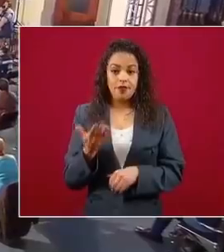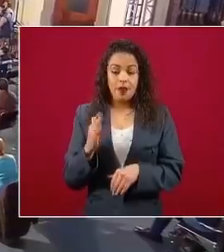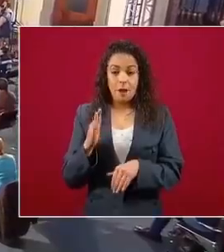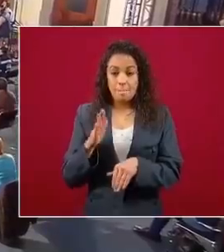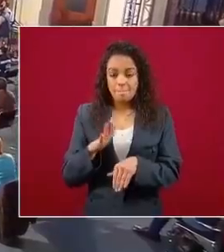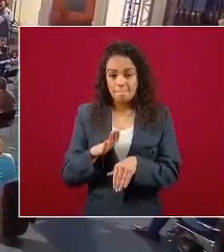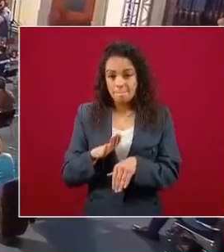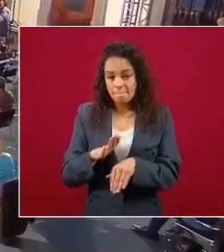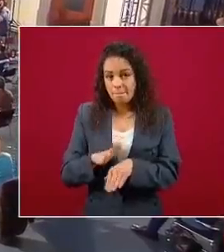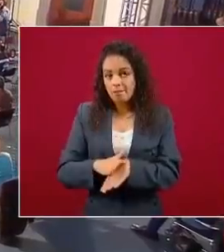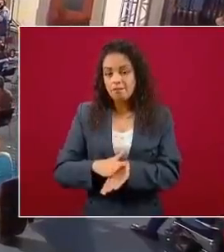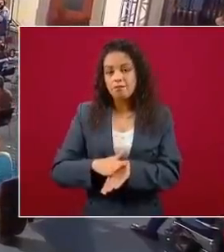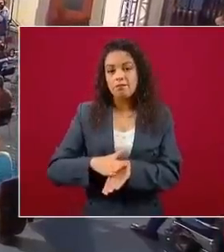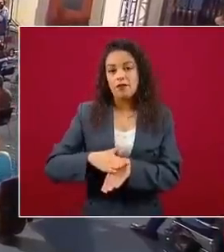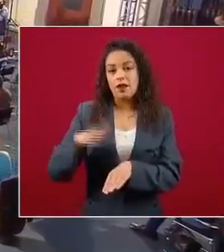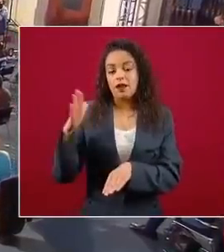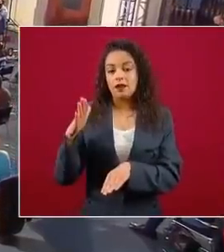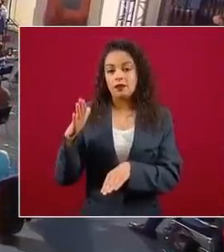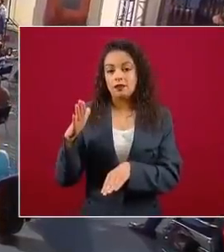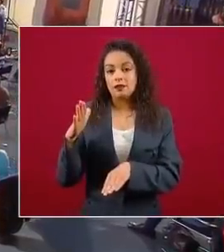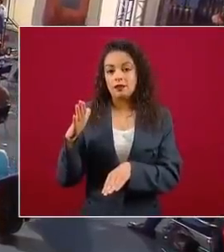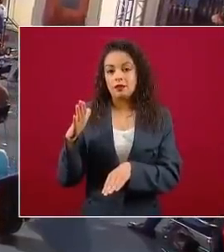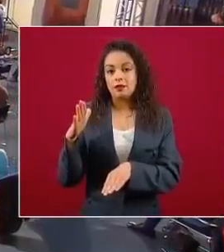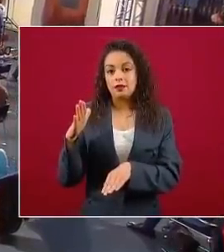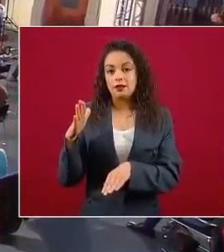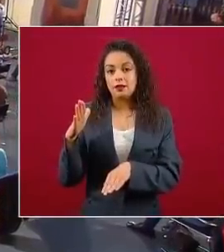Siempre hemos dicho que